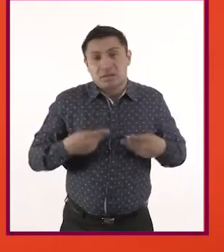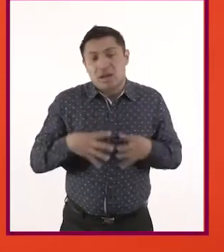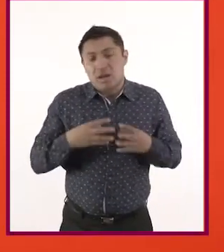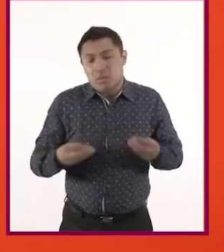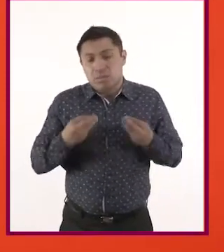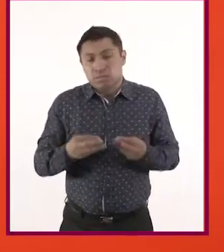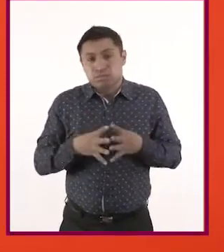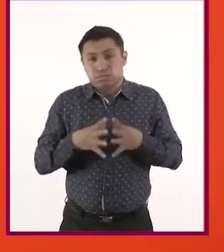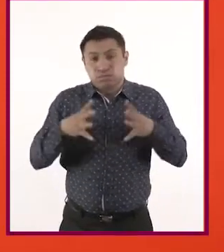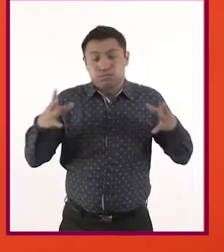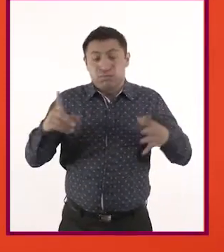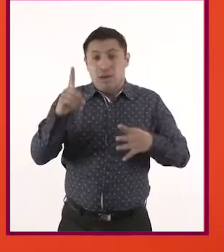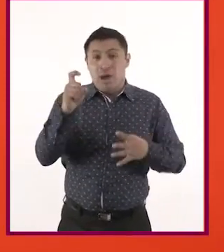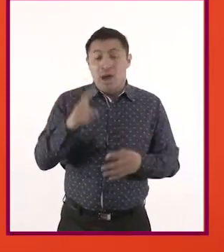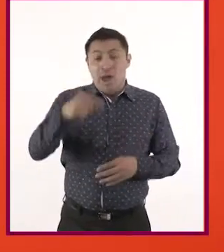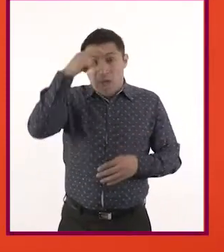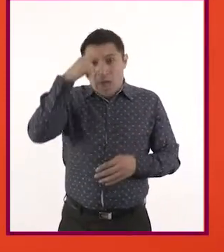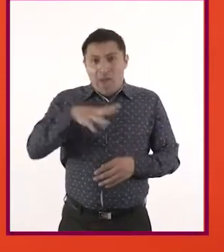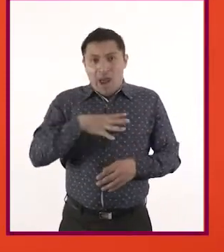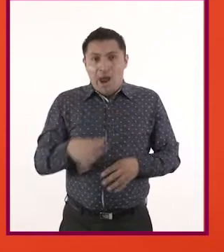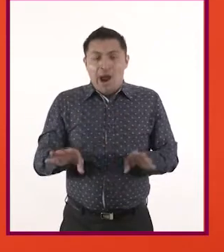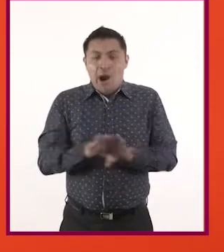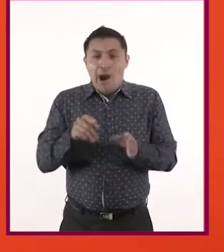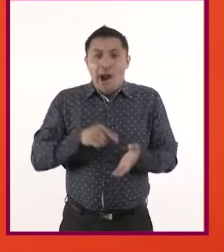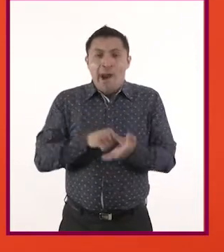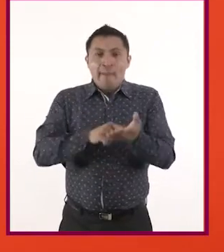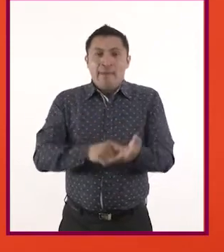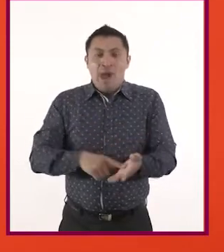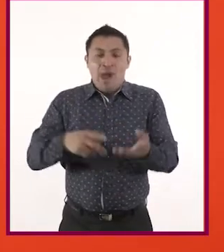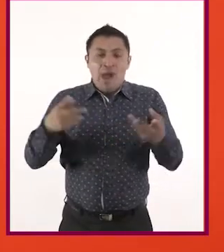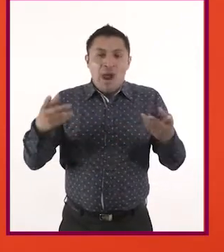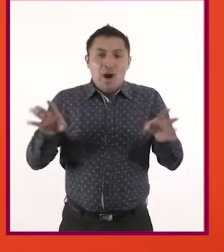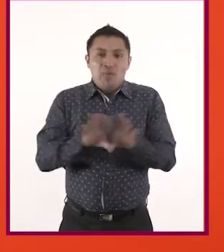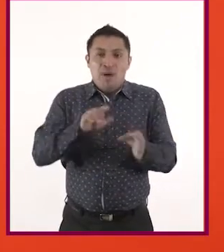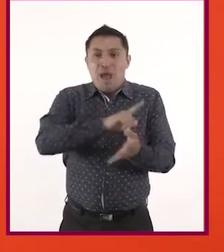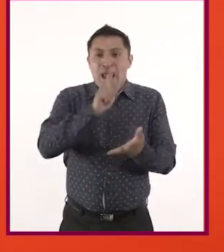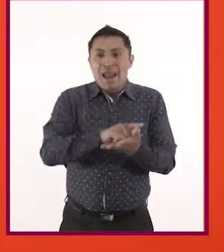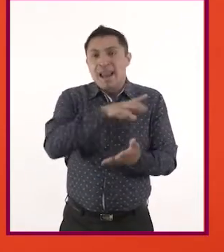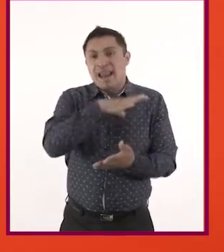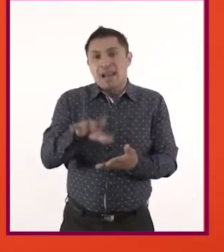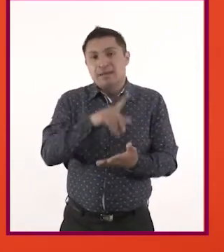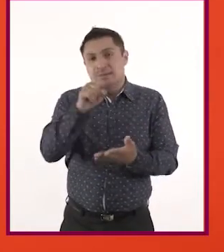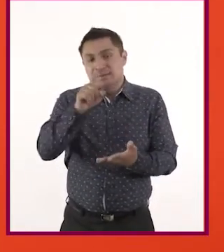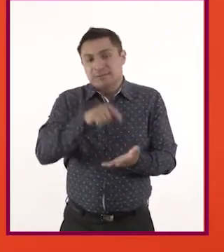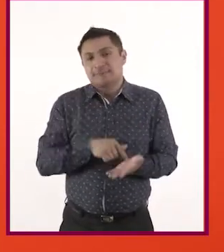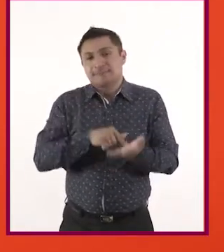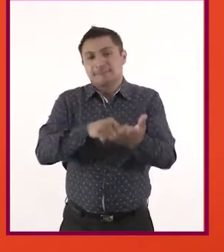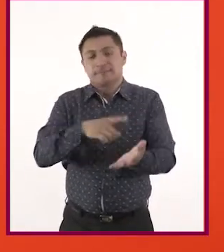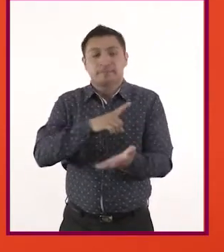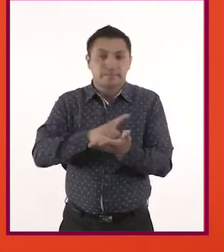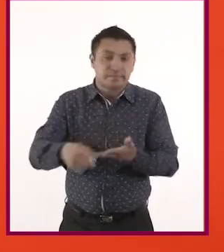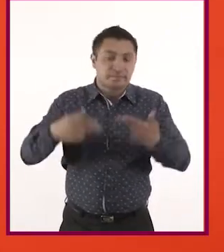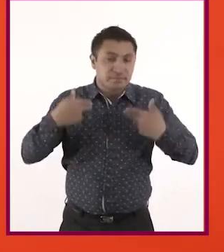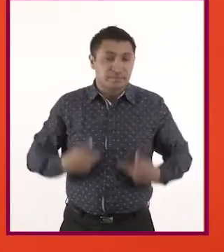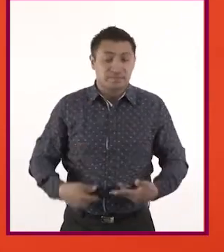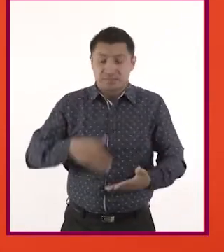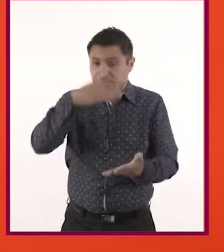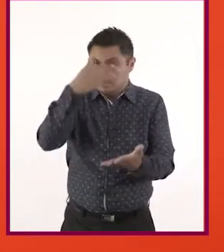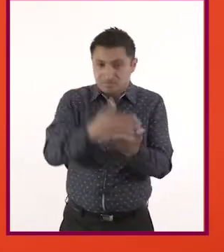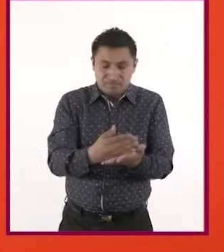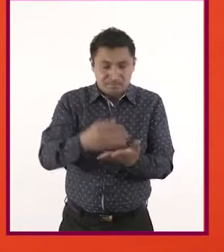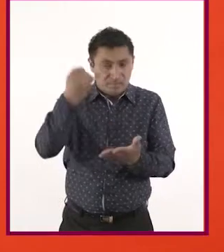grandes volúmenes de agua. En México existe una propuesta ciudadana de Ley General de Aguas que prioriza el derecho humano y frena